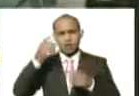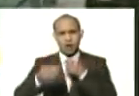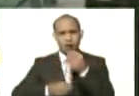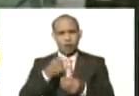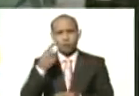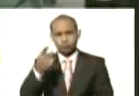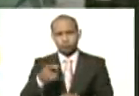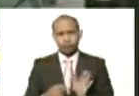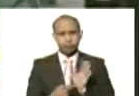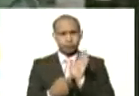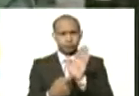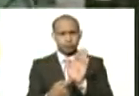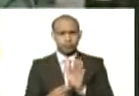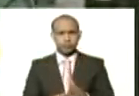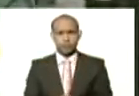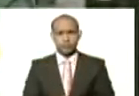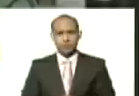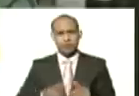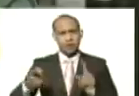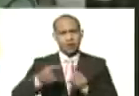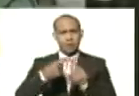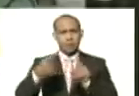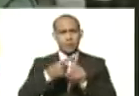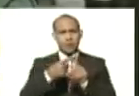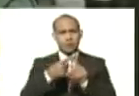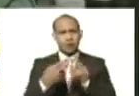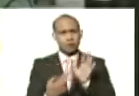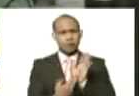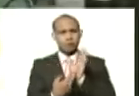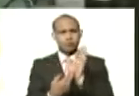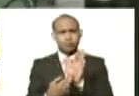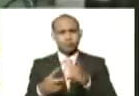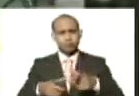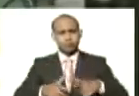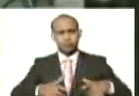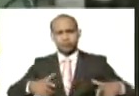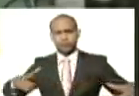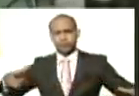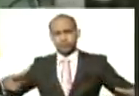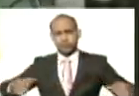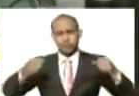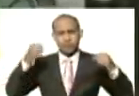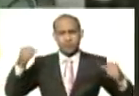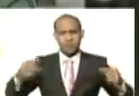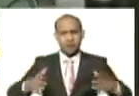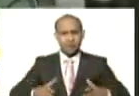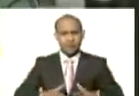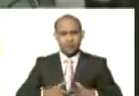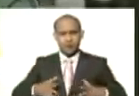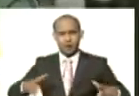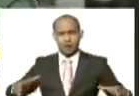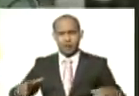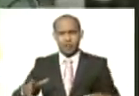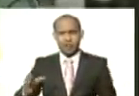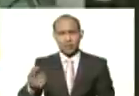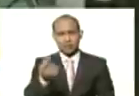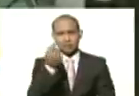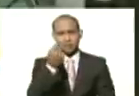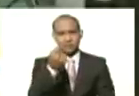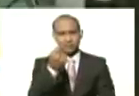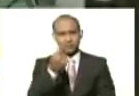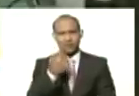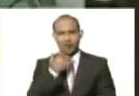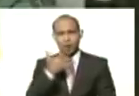lo ha señalado. Lo primero que debo resaltar después de una movilización de esta magnitud es que no hubo ningún